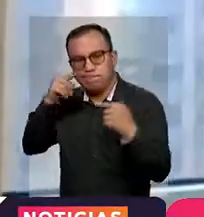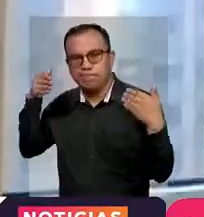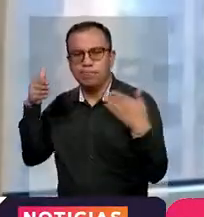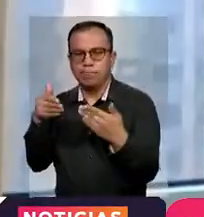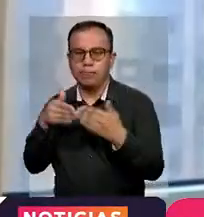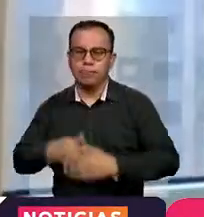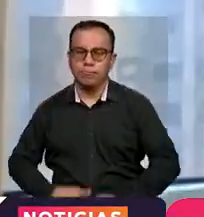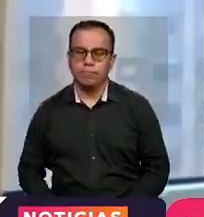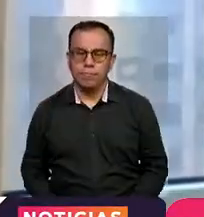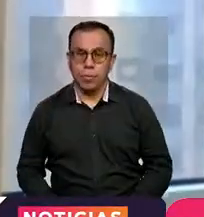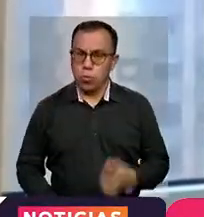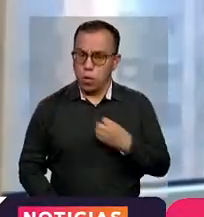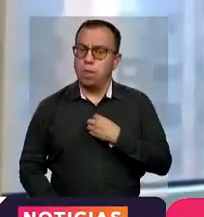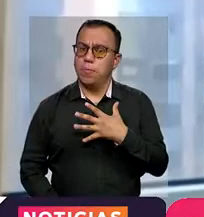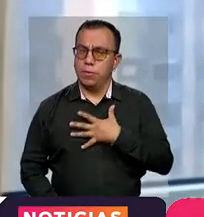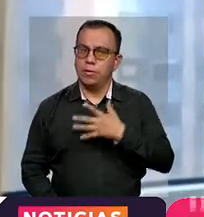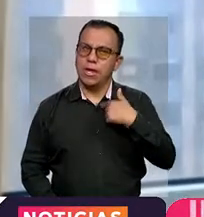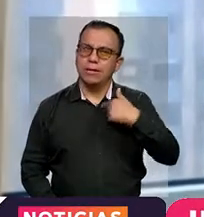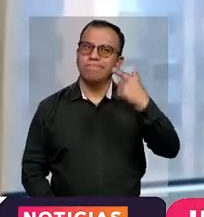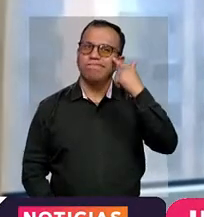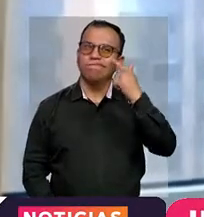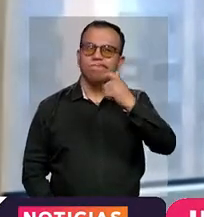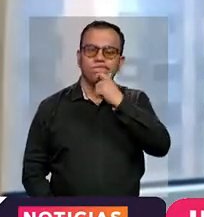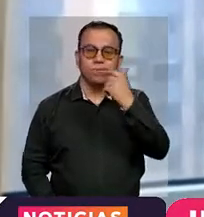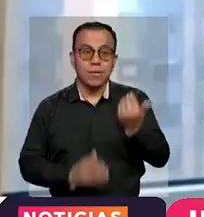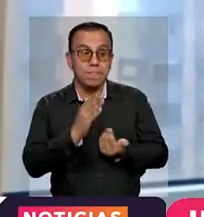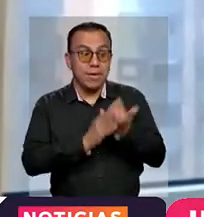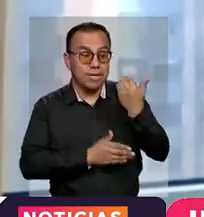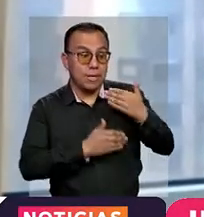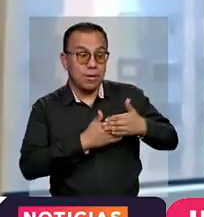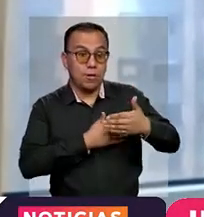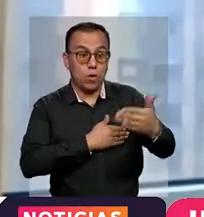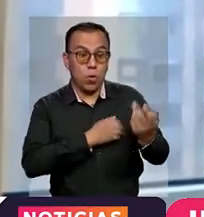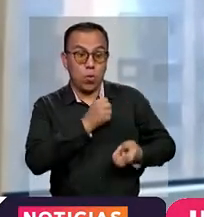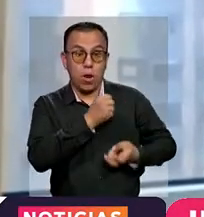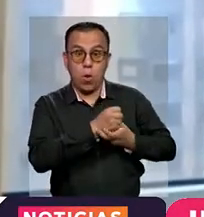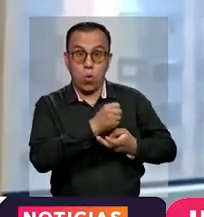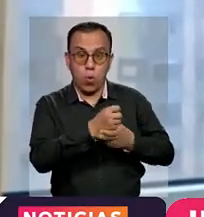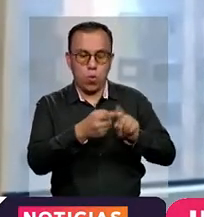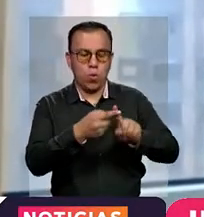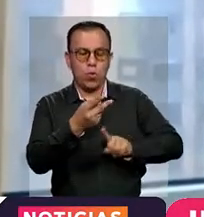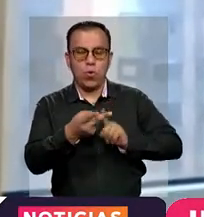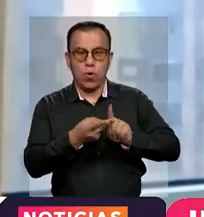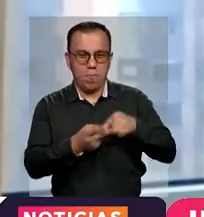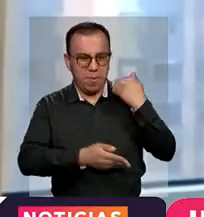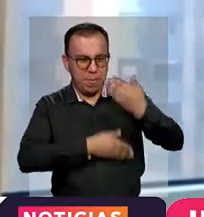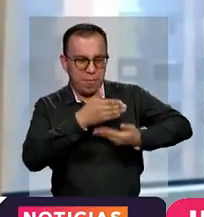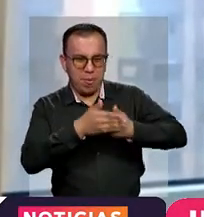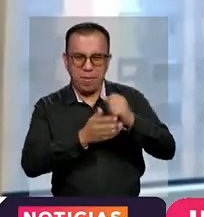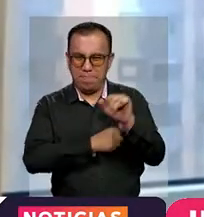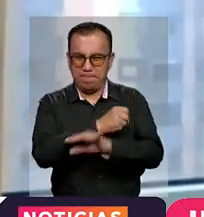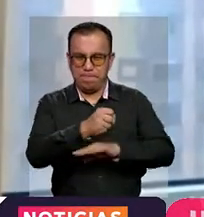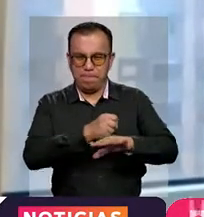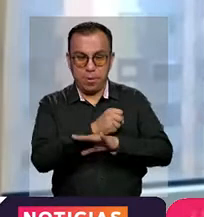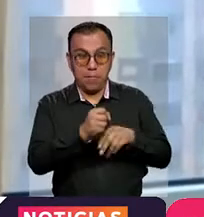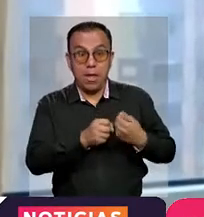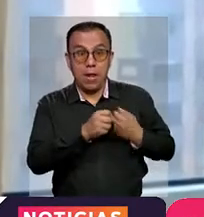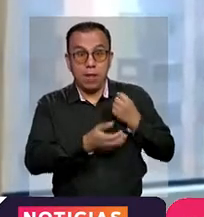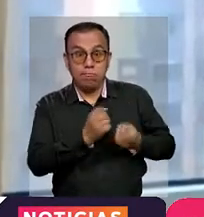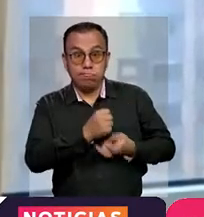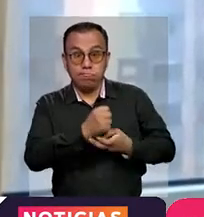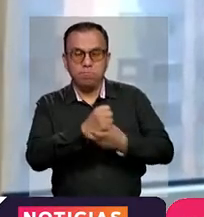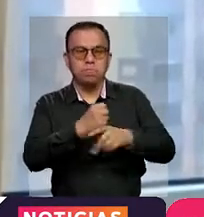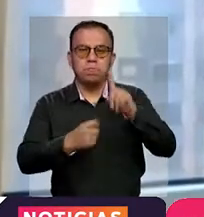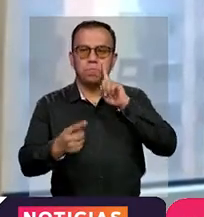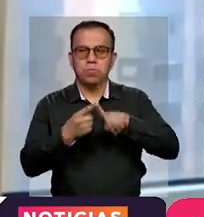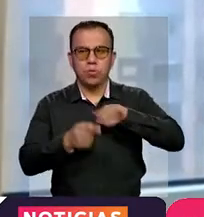Que también sea la oportunidad de pronto para iniciar un ahorro, iniciar con esa base para ahorrar para el futuro,